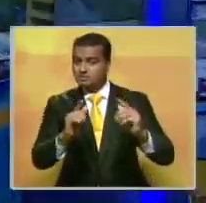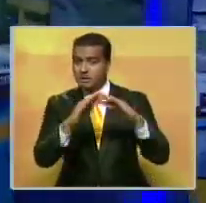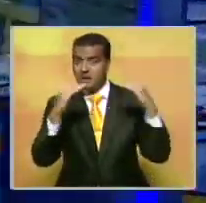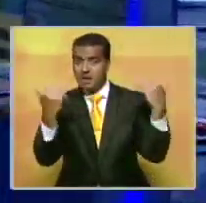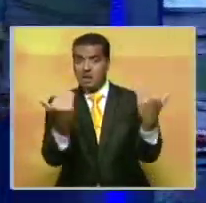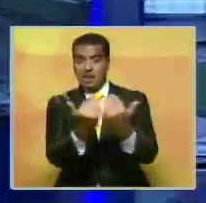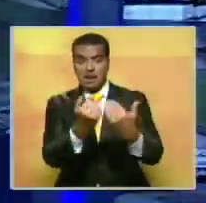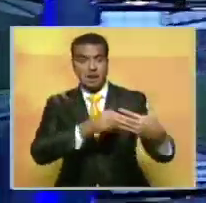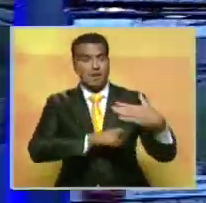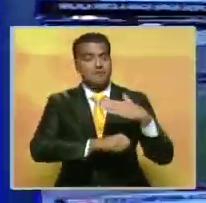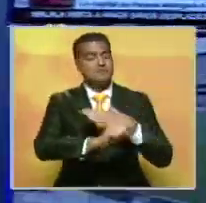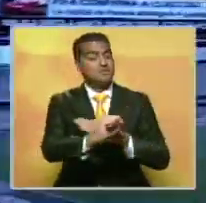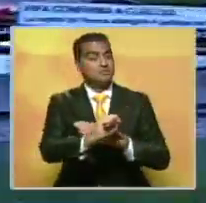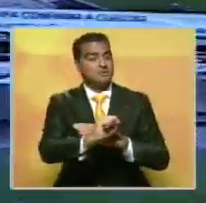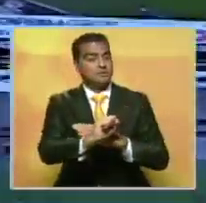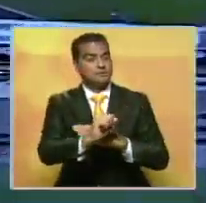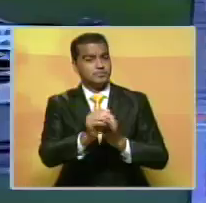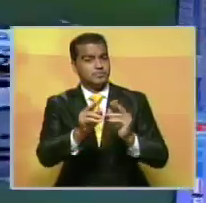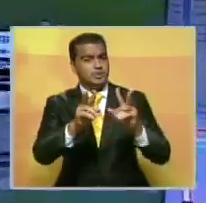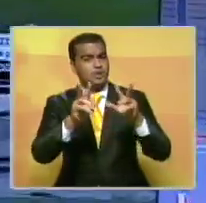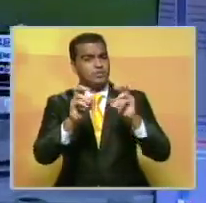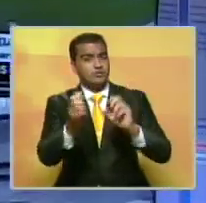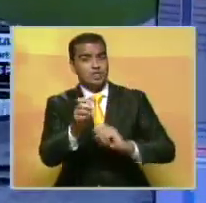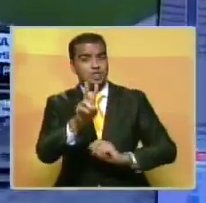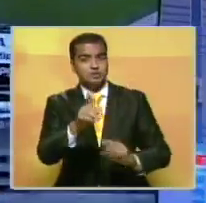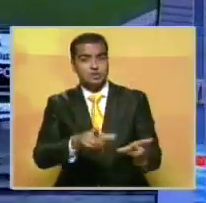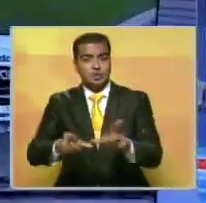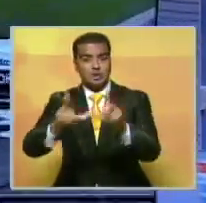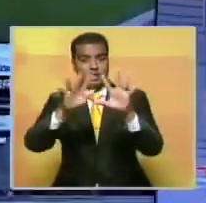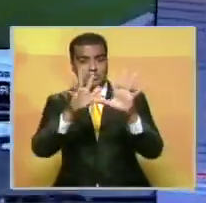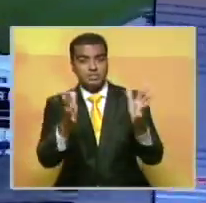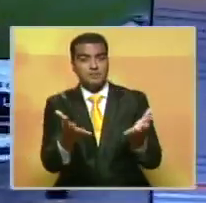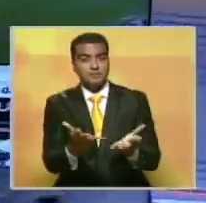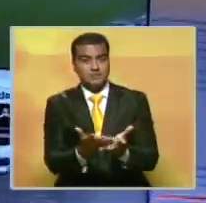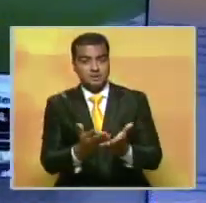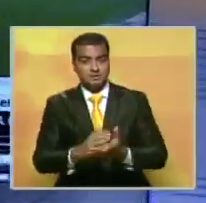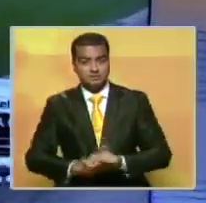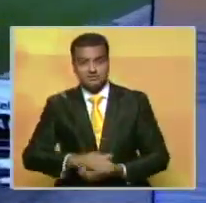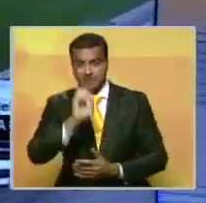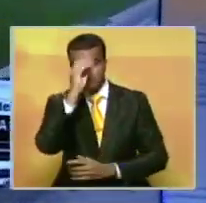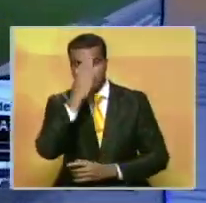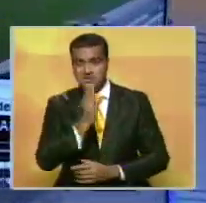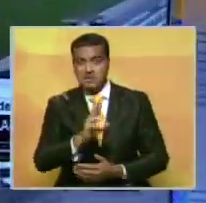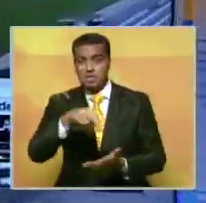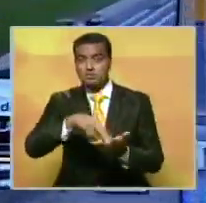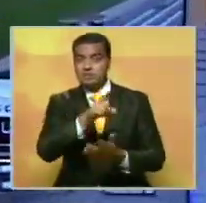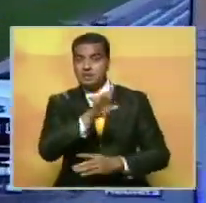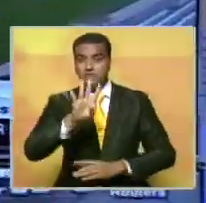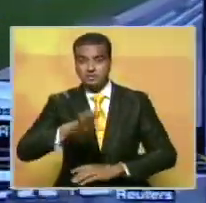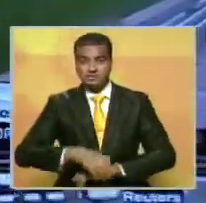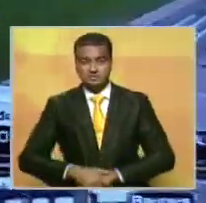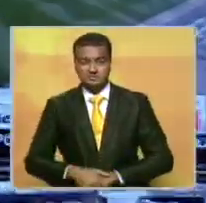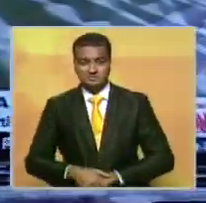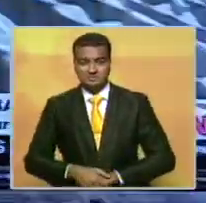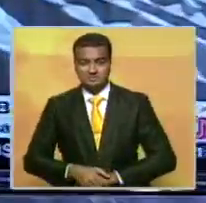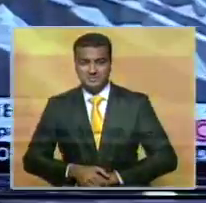confirmó a Curitiba como una de las 12 sedes del Mundial de Fútbol Brasil 2014.